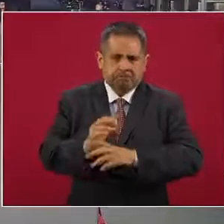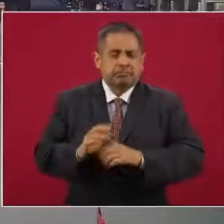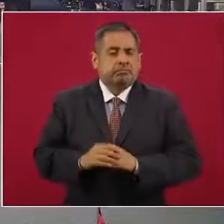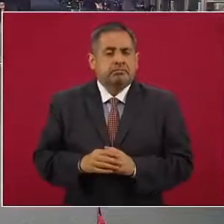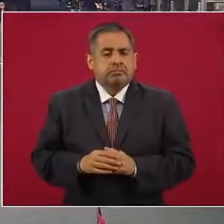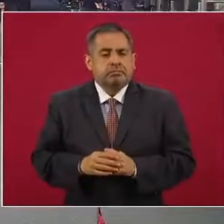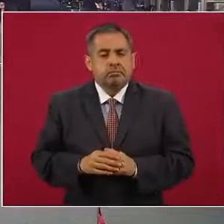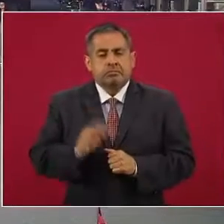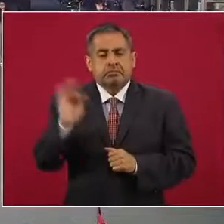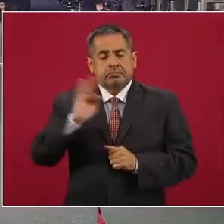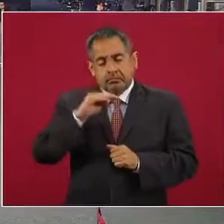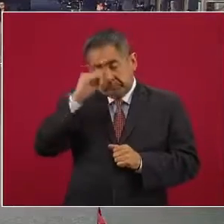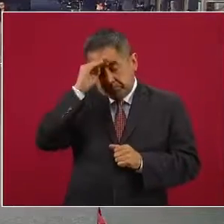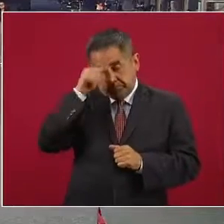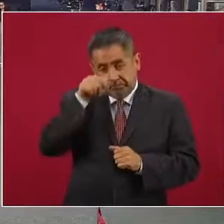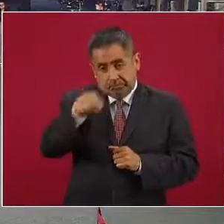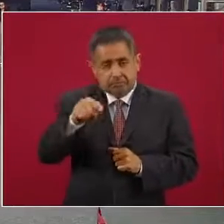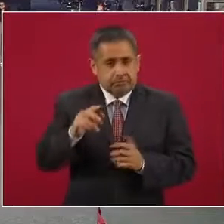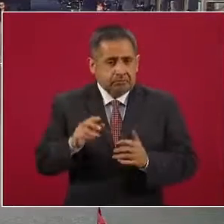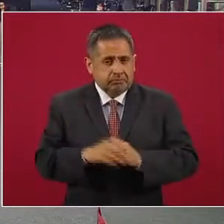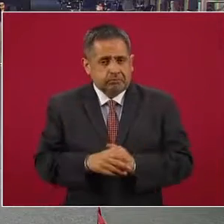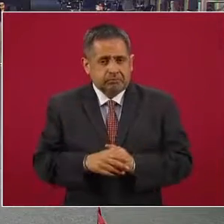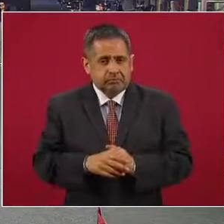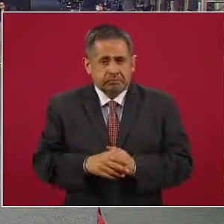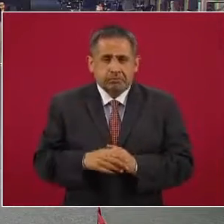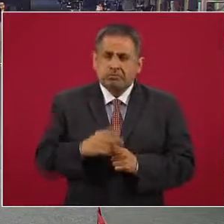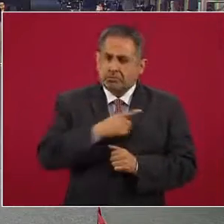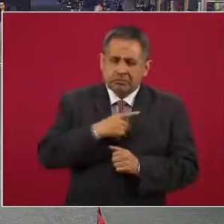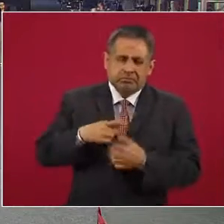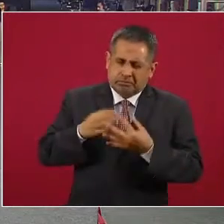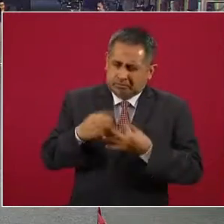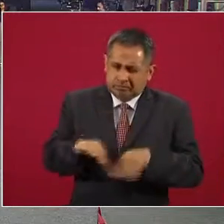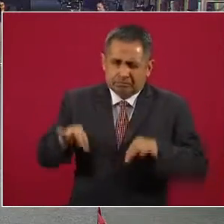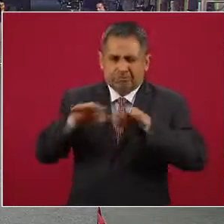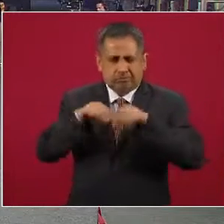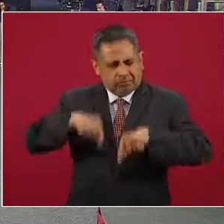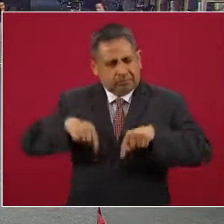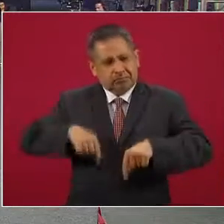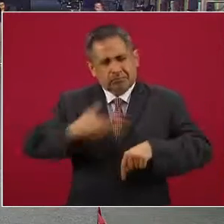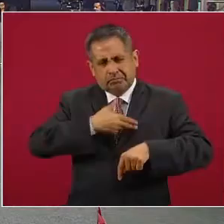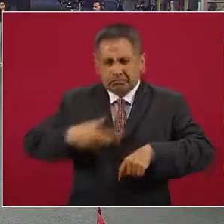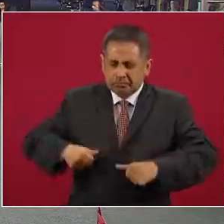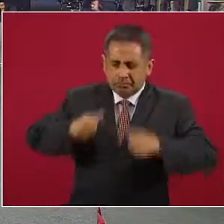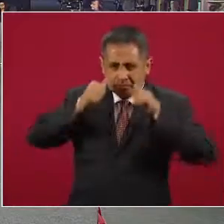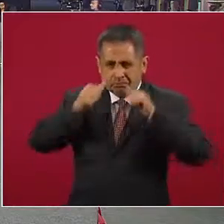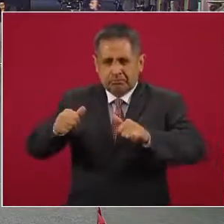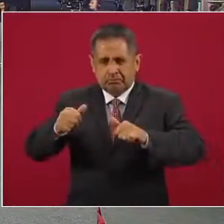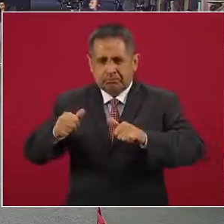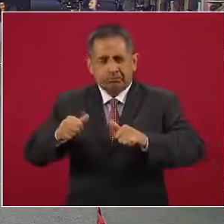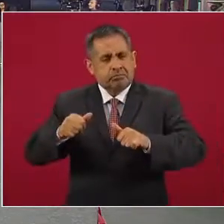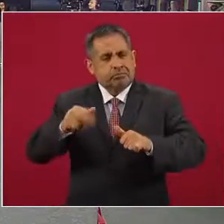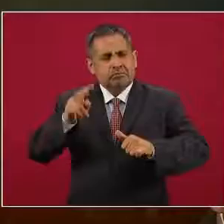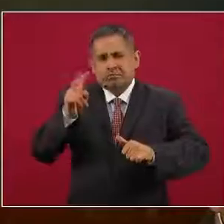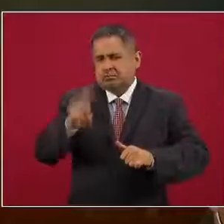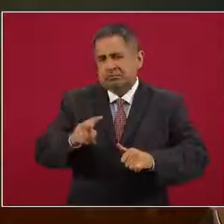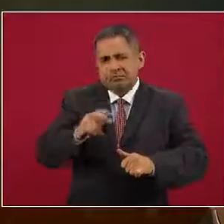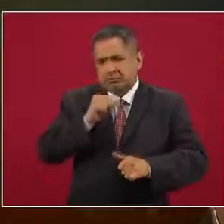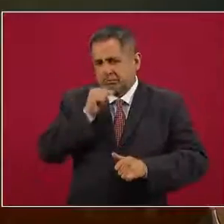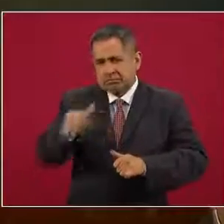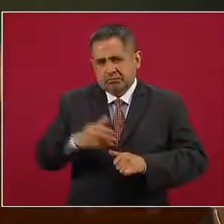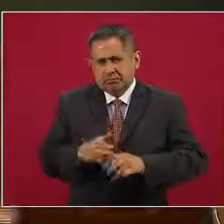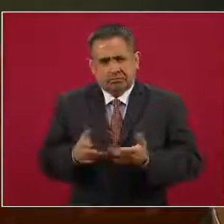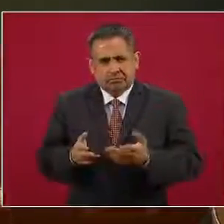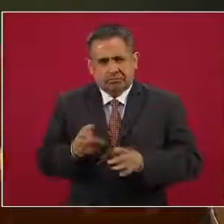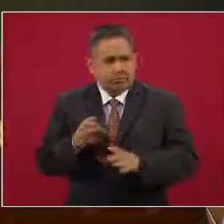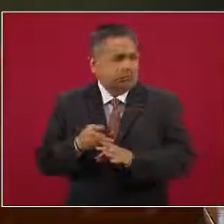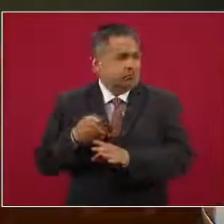se diera este nivel de importancia desde aquí, que nunca se ha hecho, que jamás ha tenido en